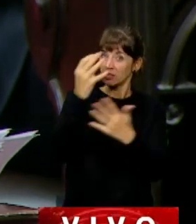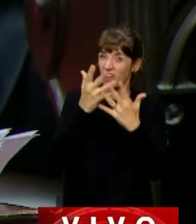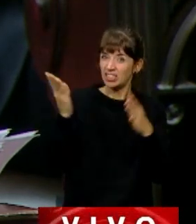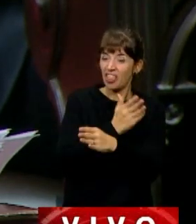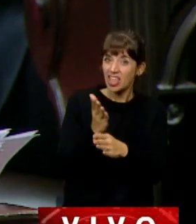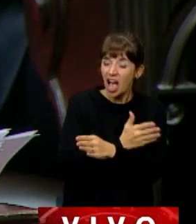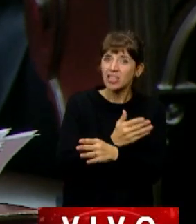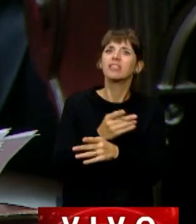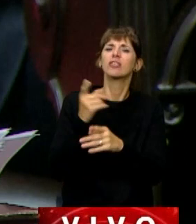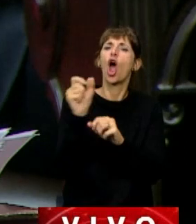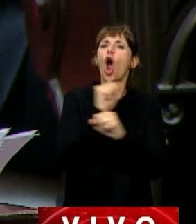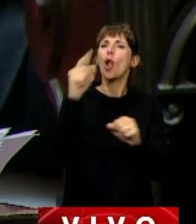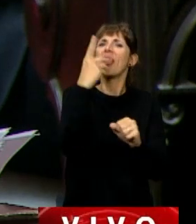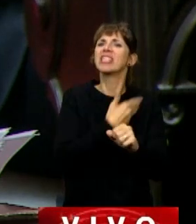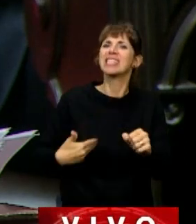fue el golpe en Bolivia.